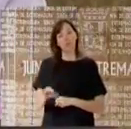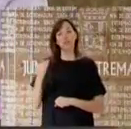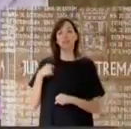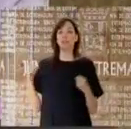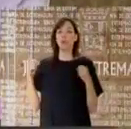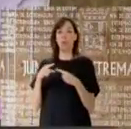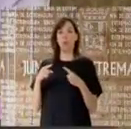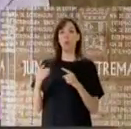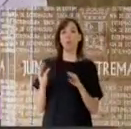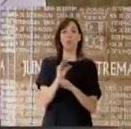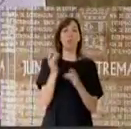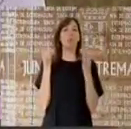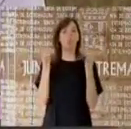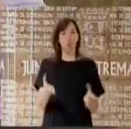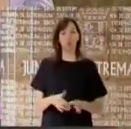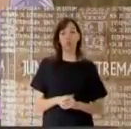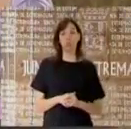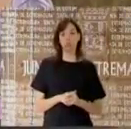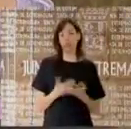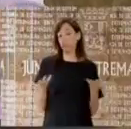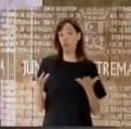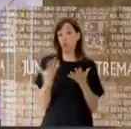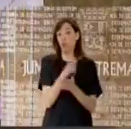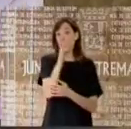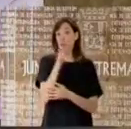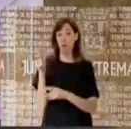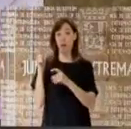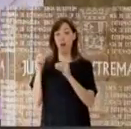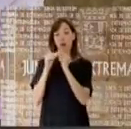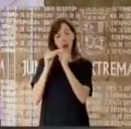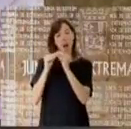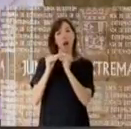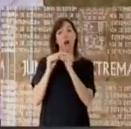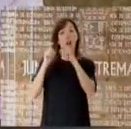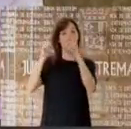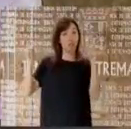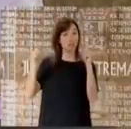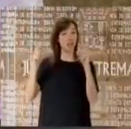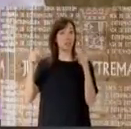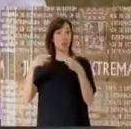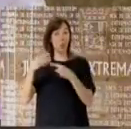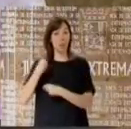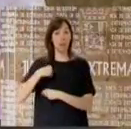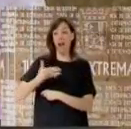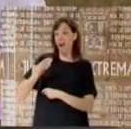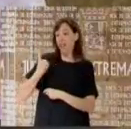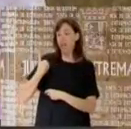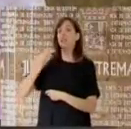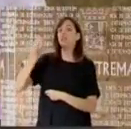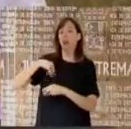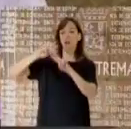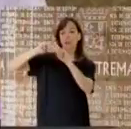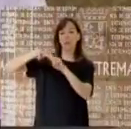De hecho, ayer estaba toda la gente de Agroseguro haciendo también todas las peritaciones de la finca municipal de